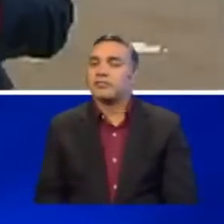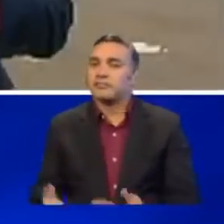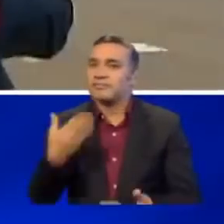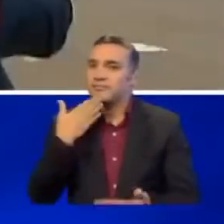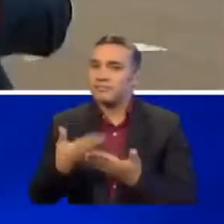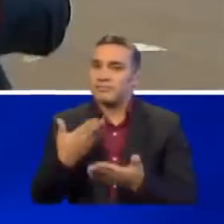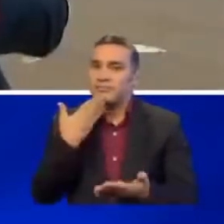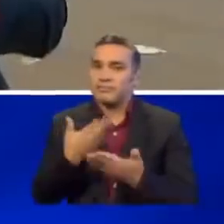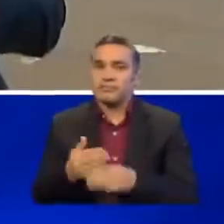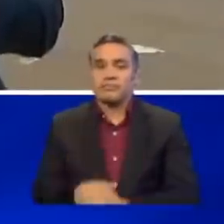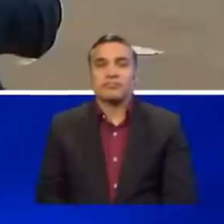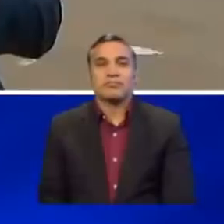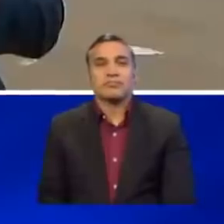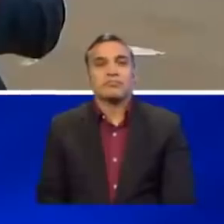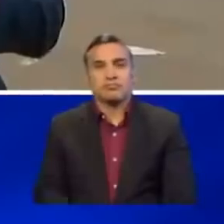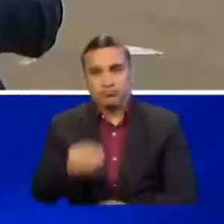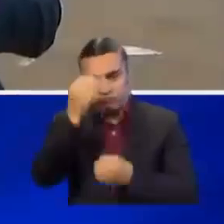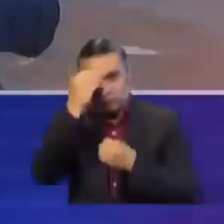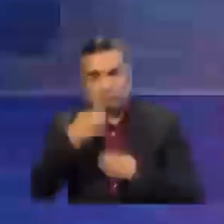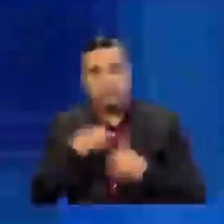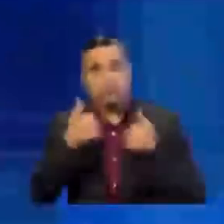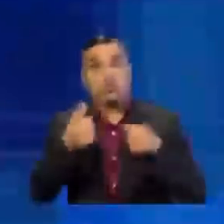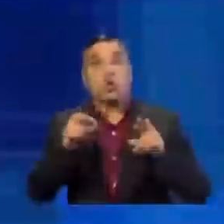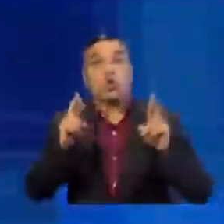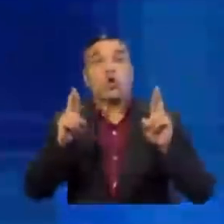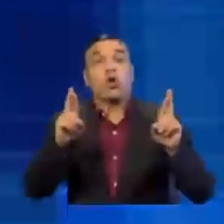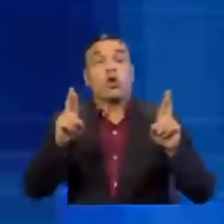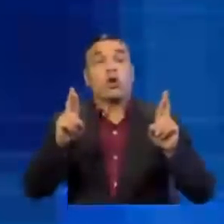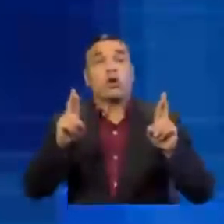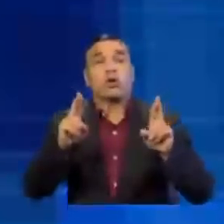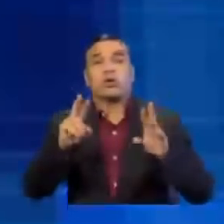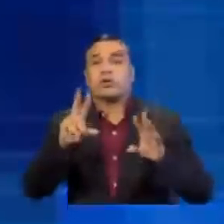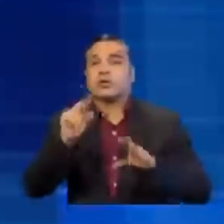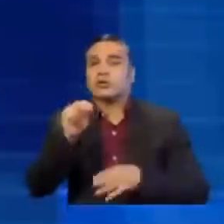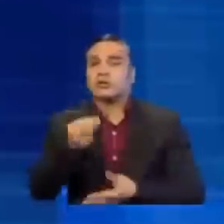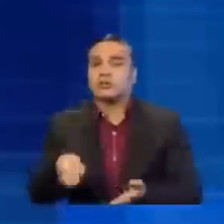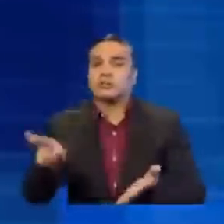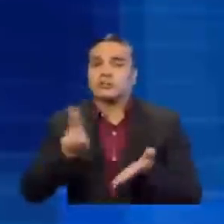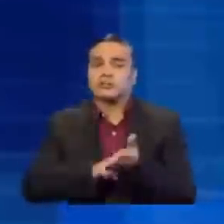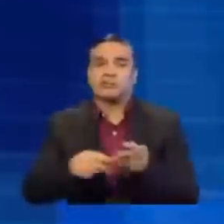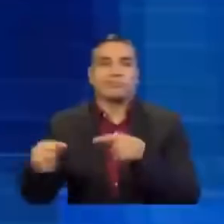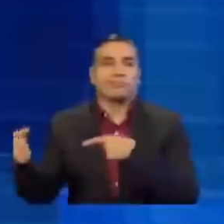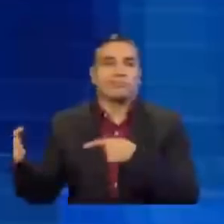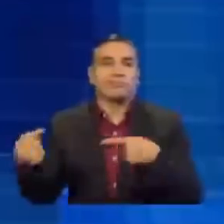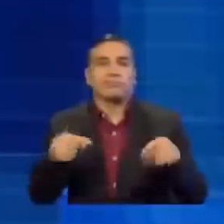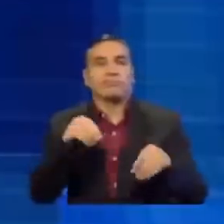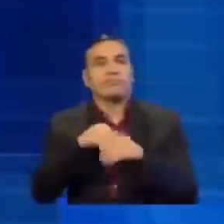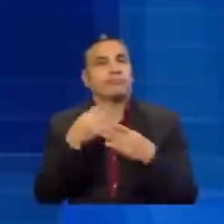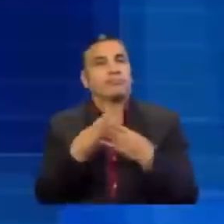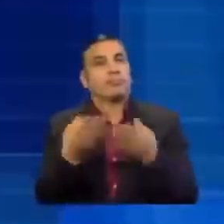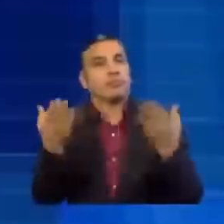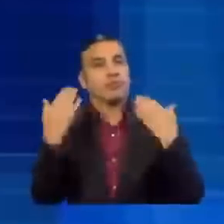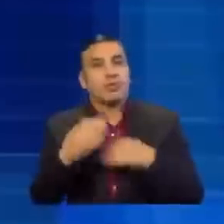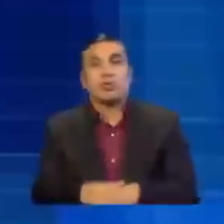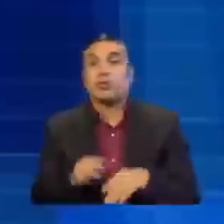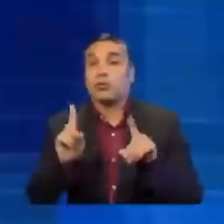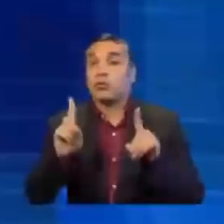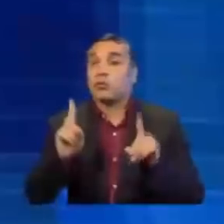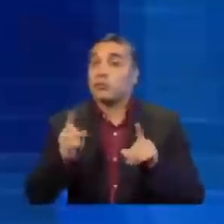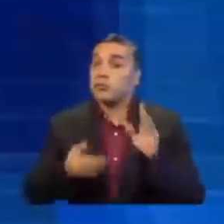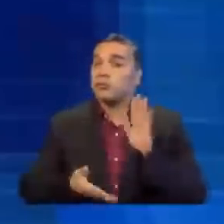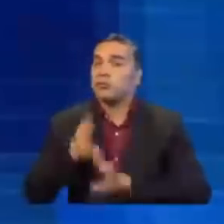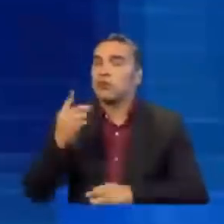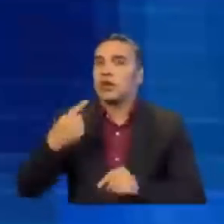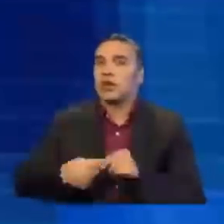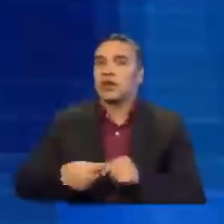Muchísimas gracias, Stalin, por la información. Esperemos que no se den nuevos brotes de violencia dentro de la cárcel de Guayaquil. Ahora nos trasladamos